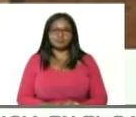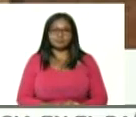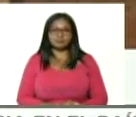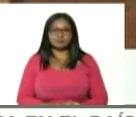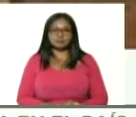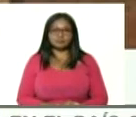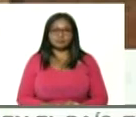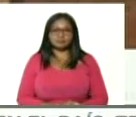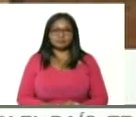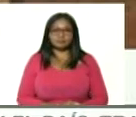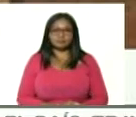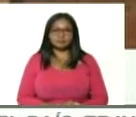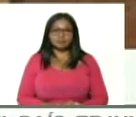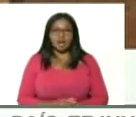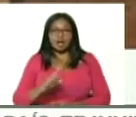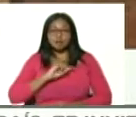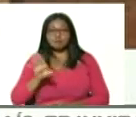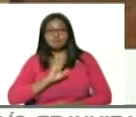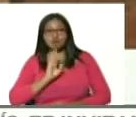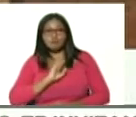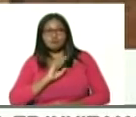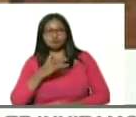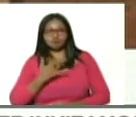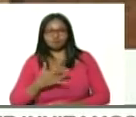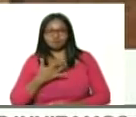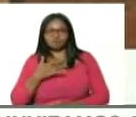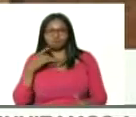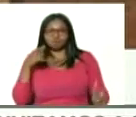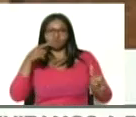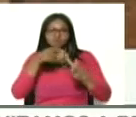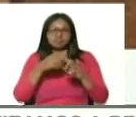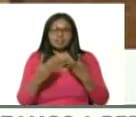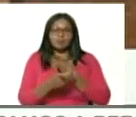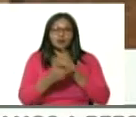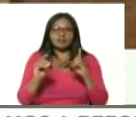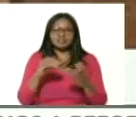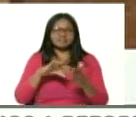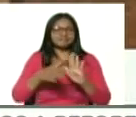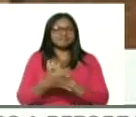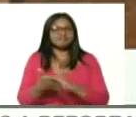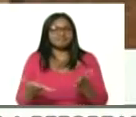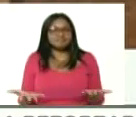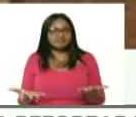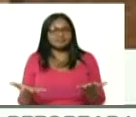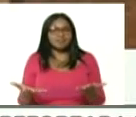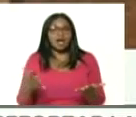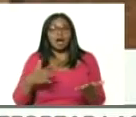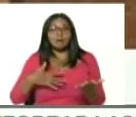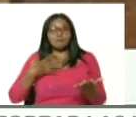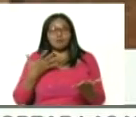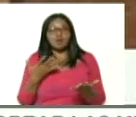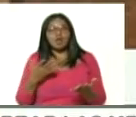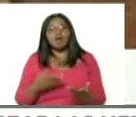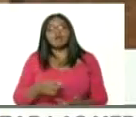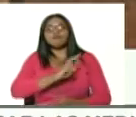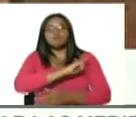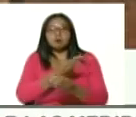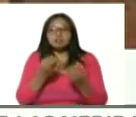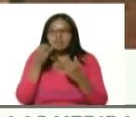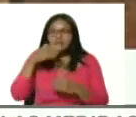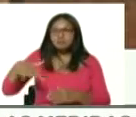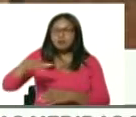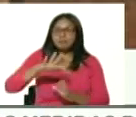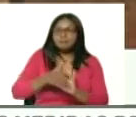Allí tiene que estar nuestra construcción. ¿Democracia para qué? ¿Poder popular para qué?